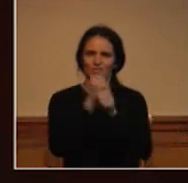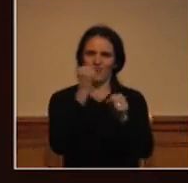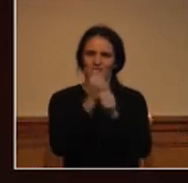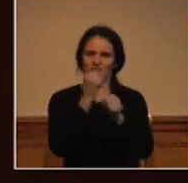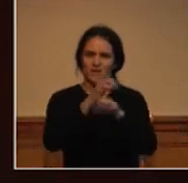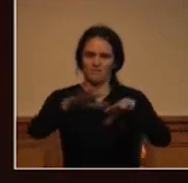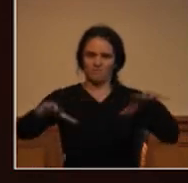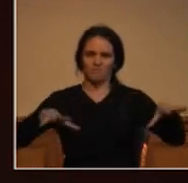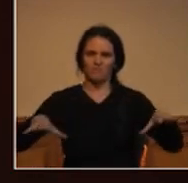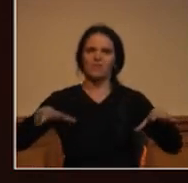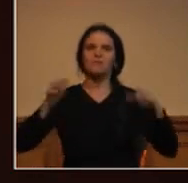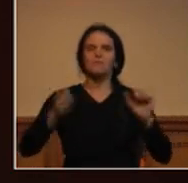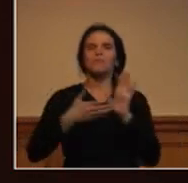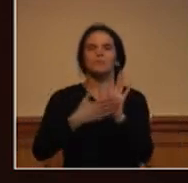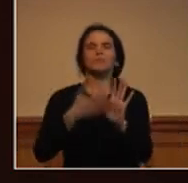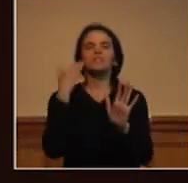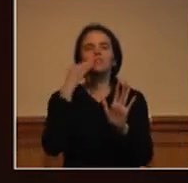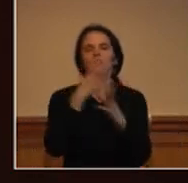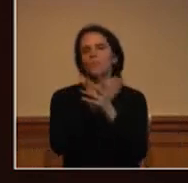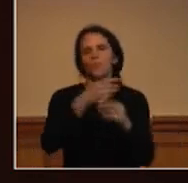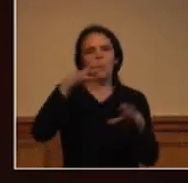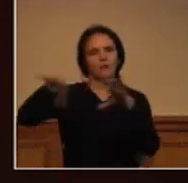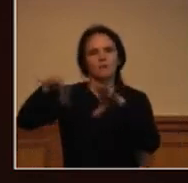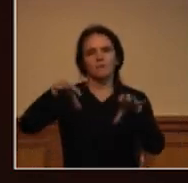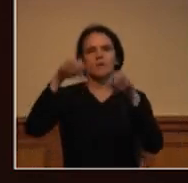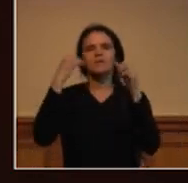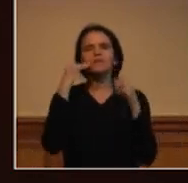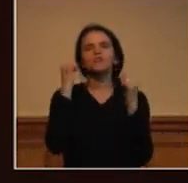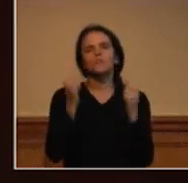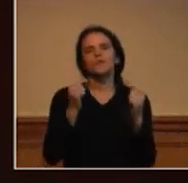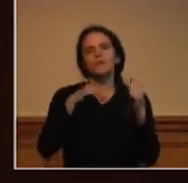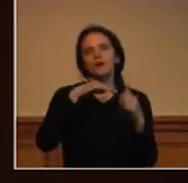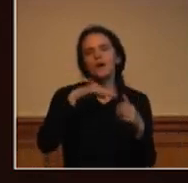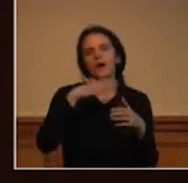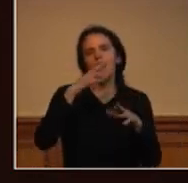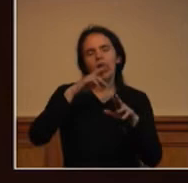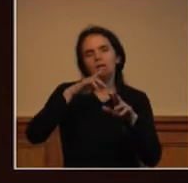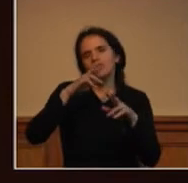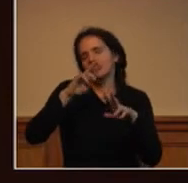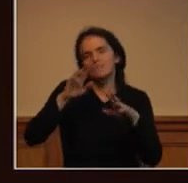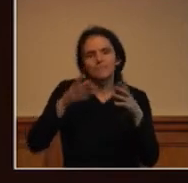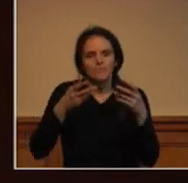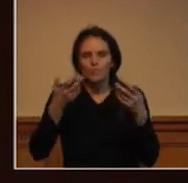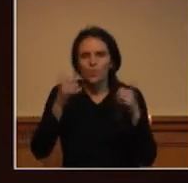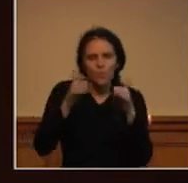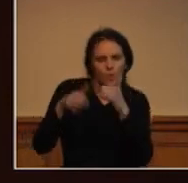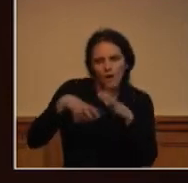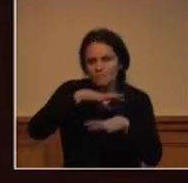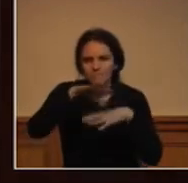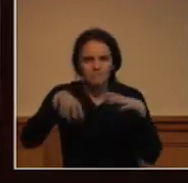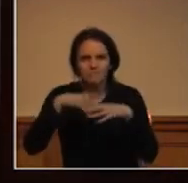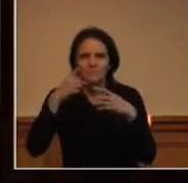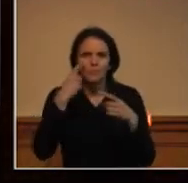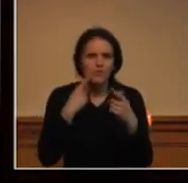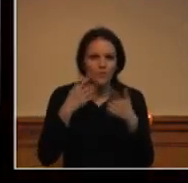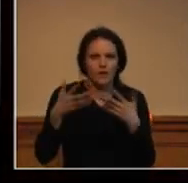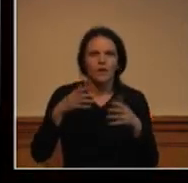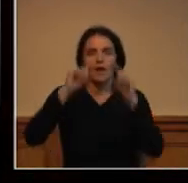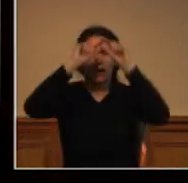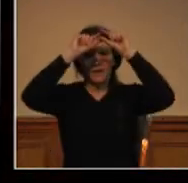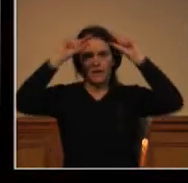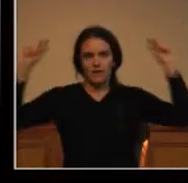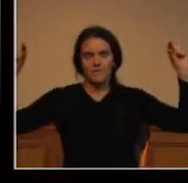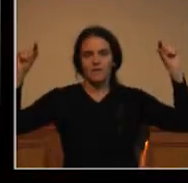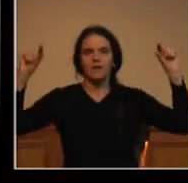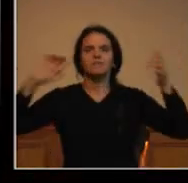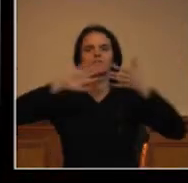niño un montón de actividades y que el niño también por sí mismo pueda hacer una serie de exploraciones. En la parte superior, en la barra superior,